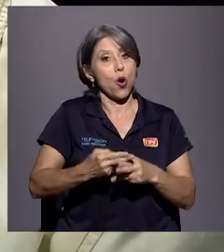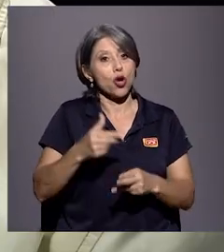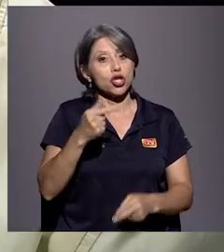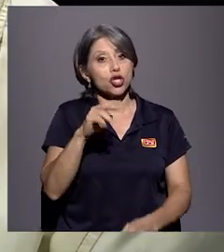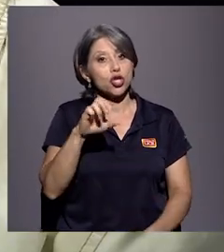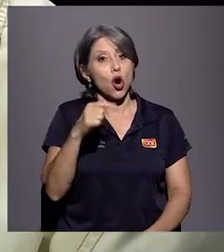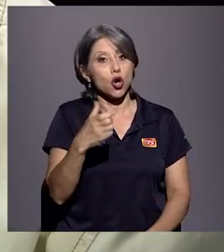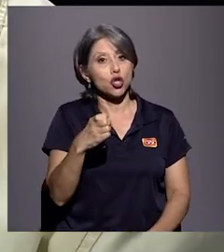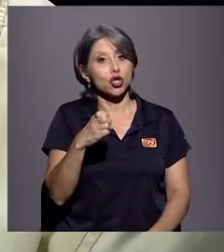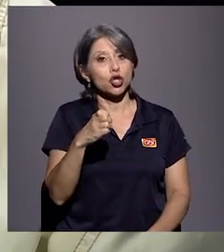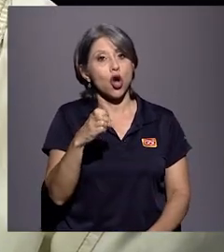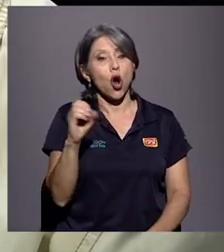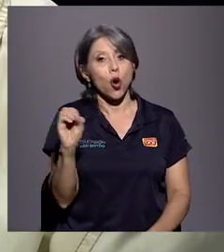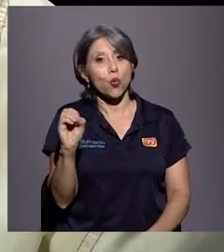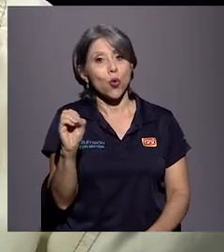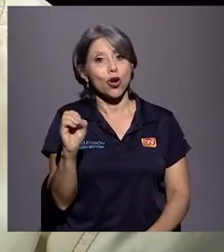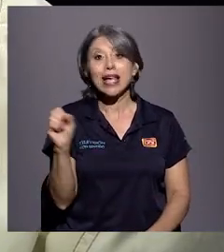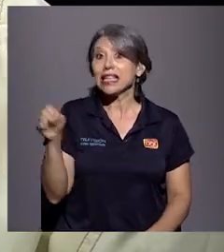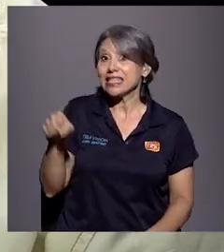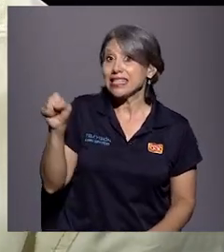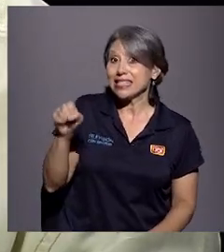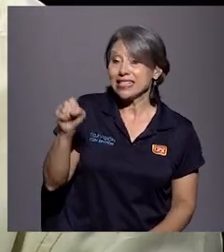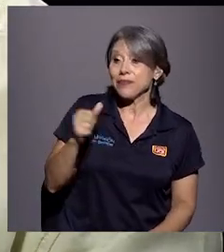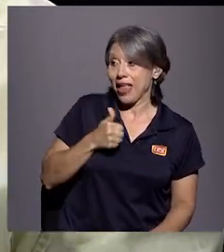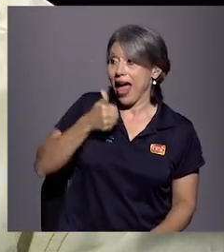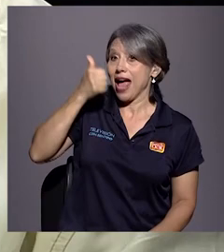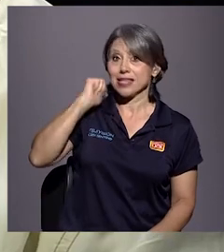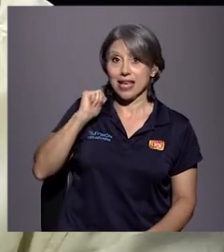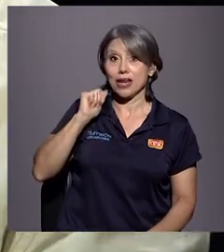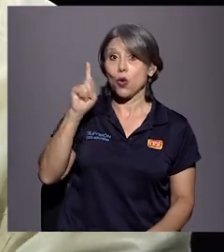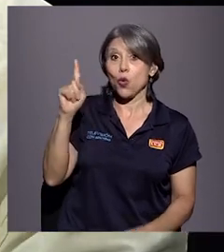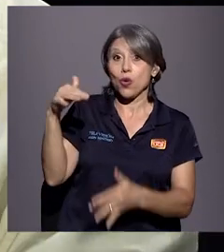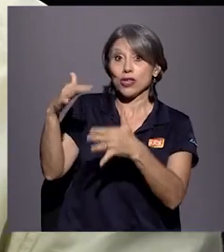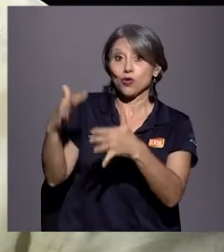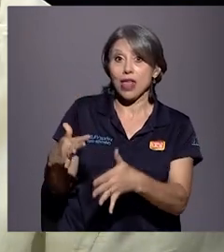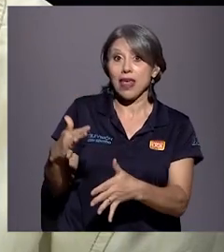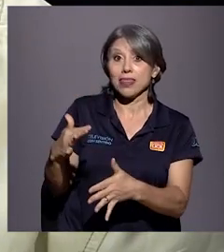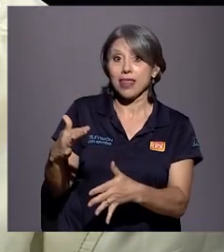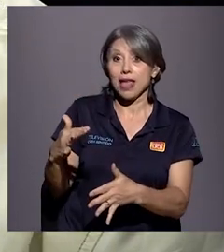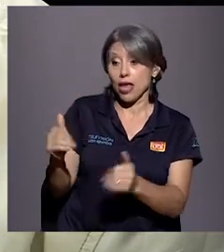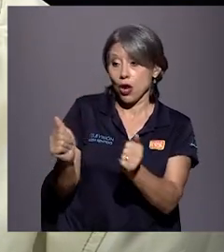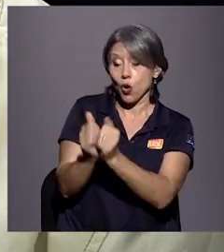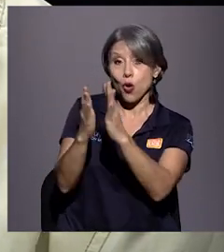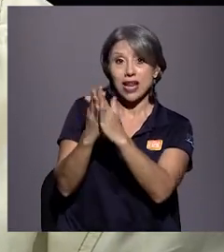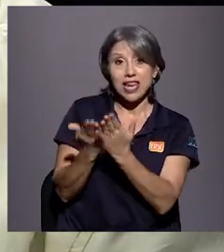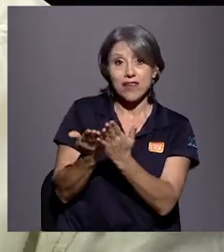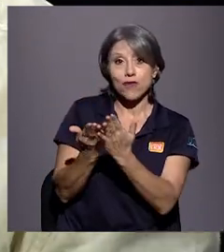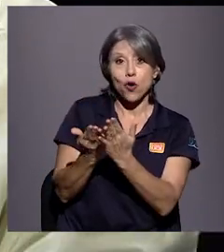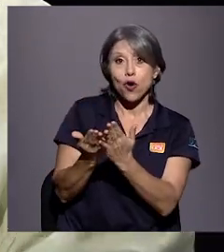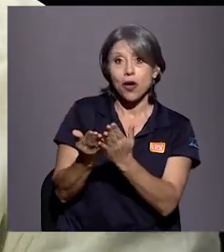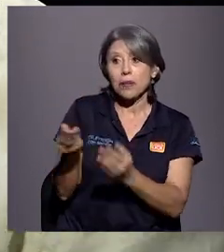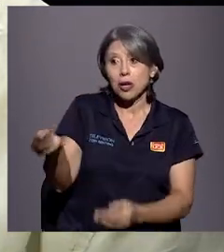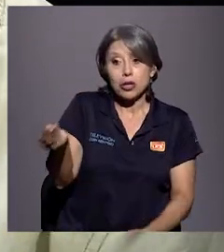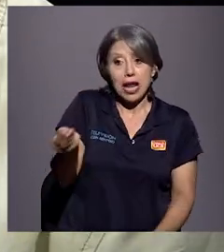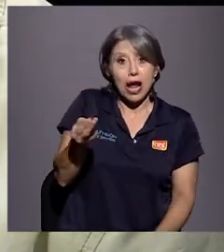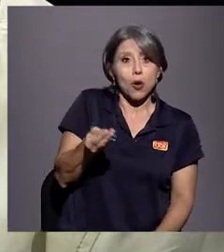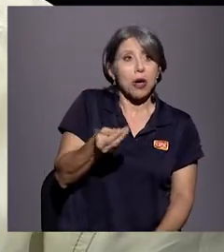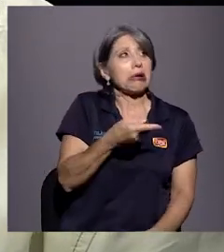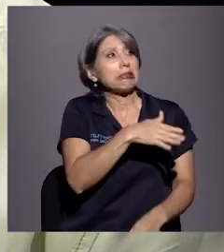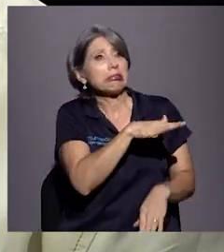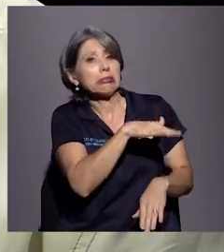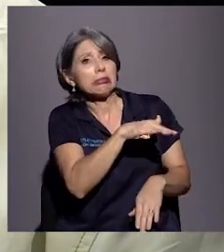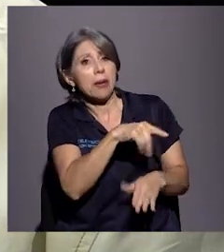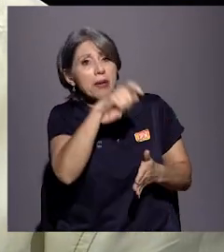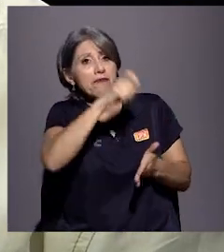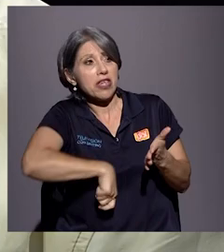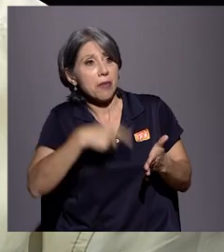nos vigilan. Sí, sí, no, estamos en eso. Ayer, por ejemplo, un estudiante me vino con el libro de Orwell y me dijo, por favor, me firme, porque este